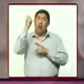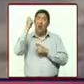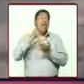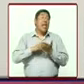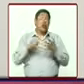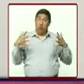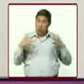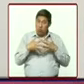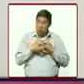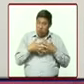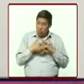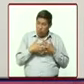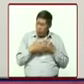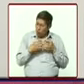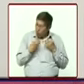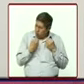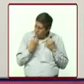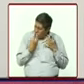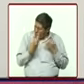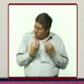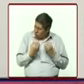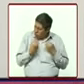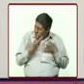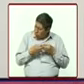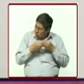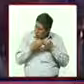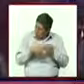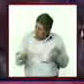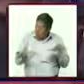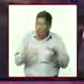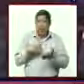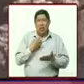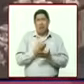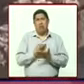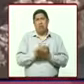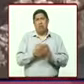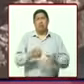Estos bloqueos están causando totalmente pérdidas económicas.